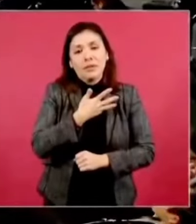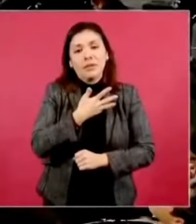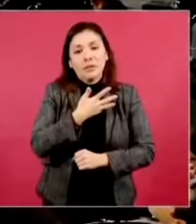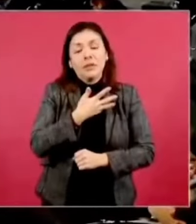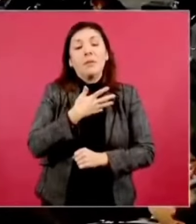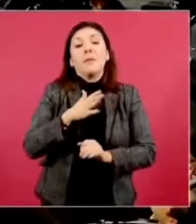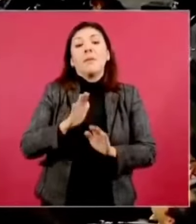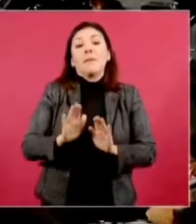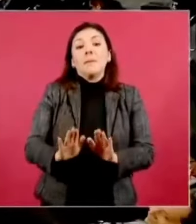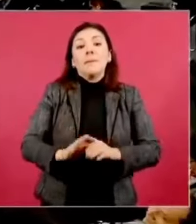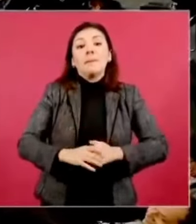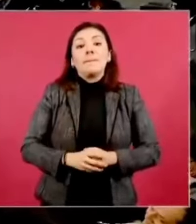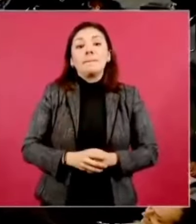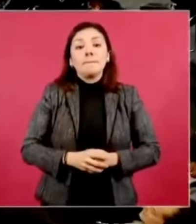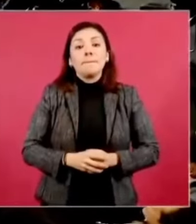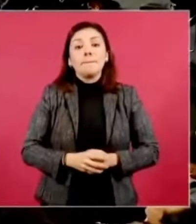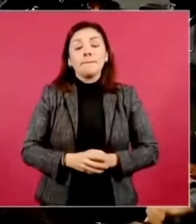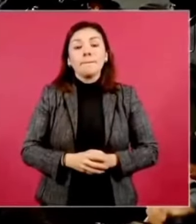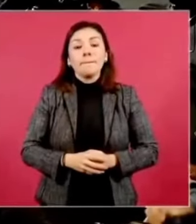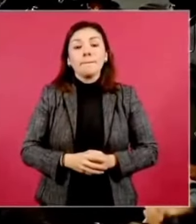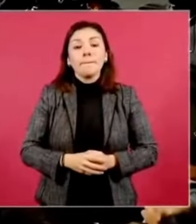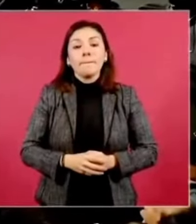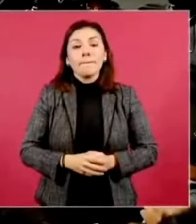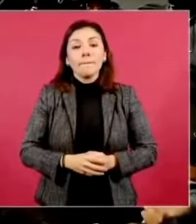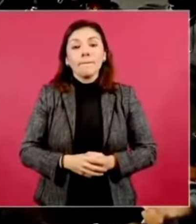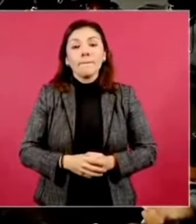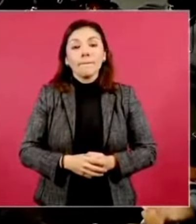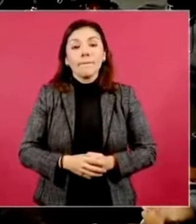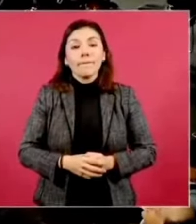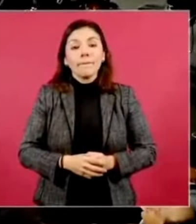pero súbelo un poco, ¿no?